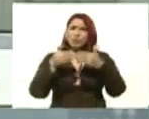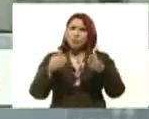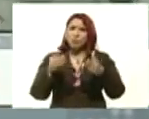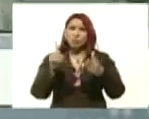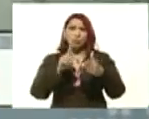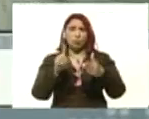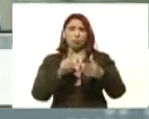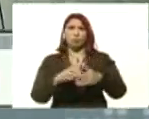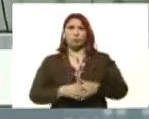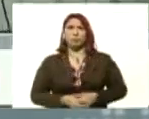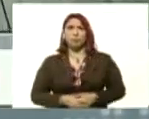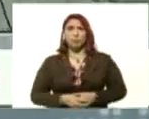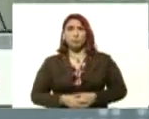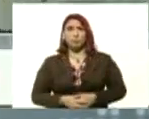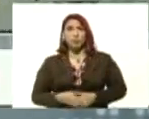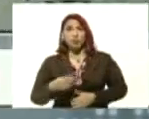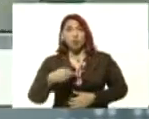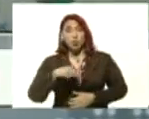No. Estamos